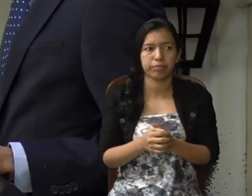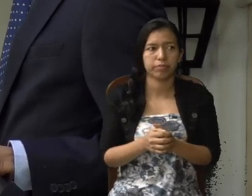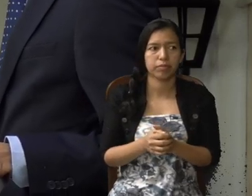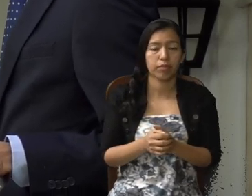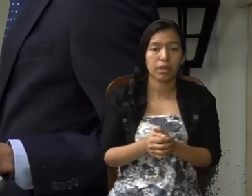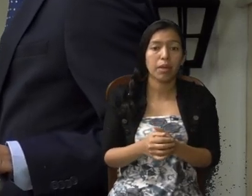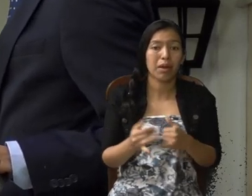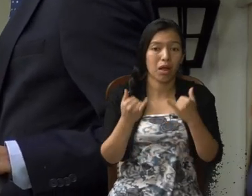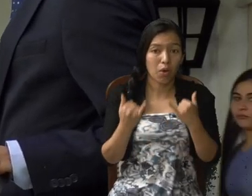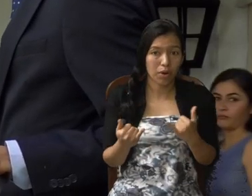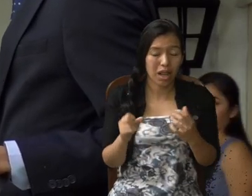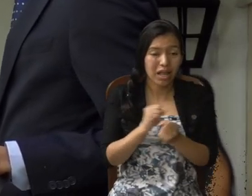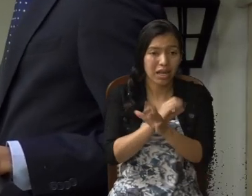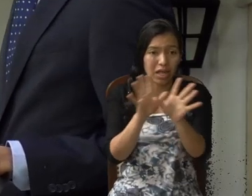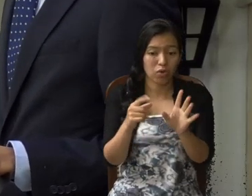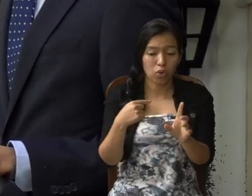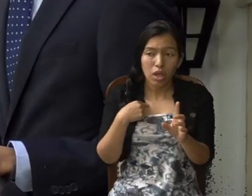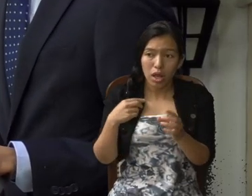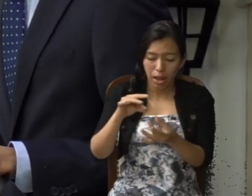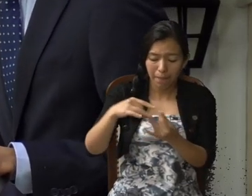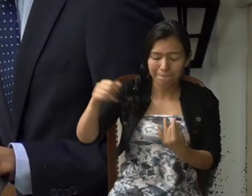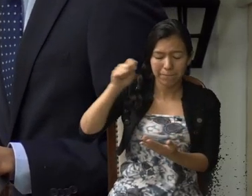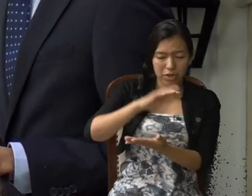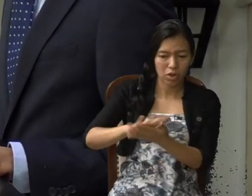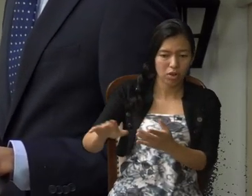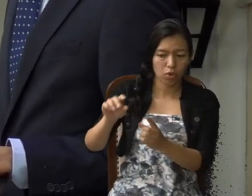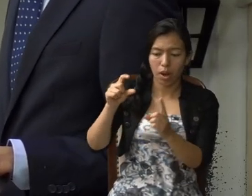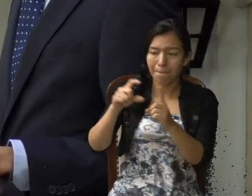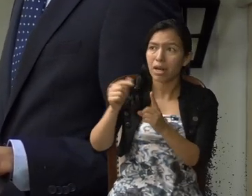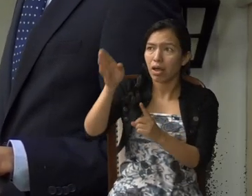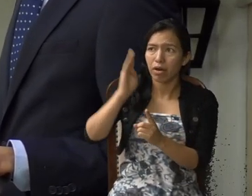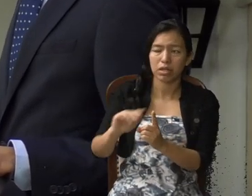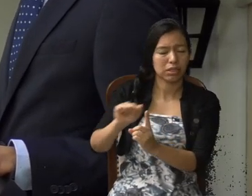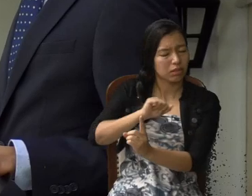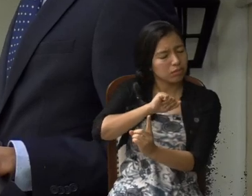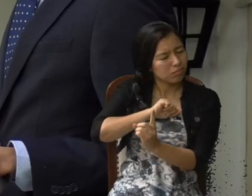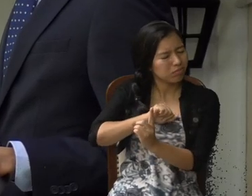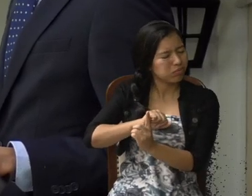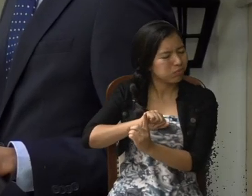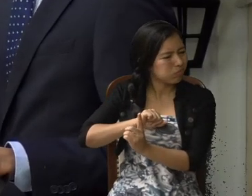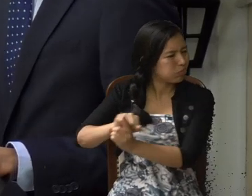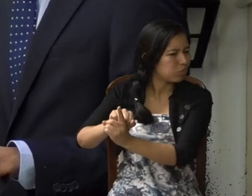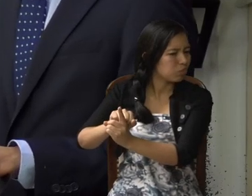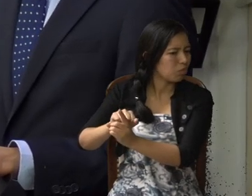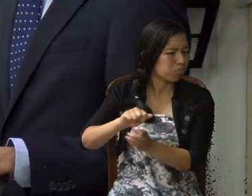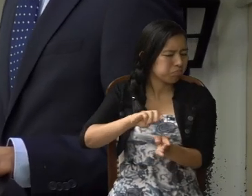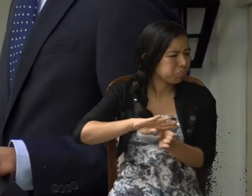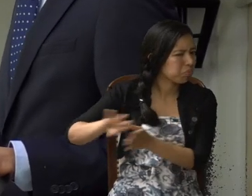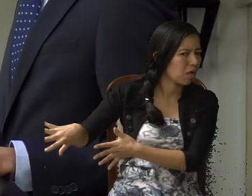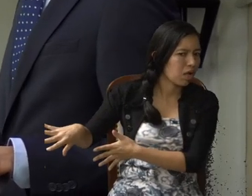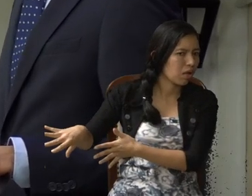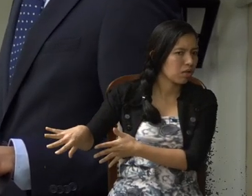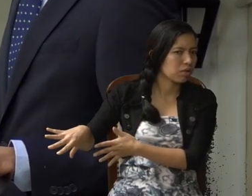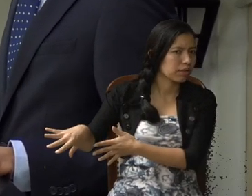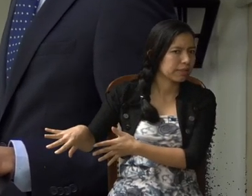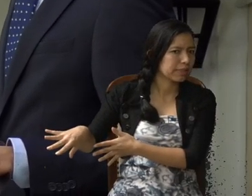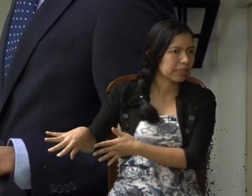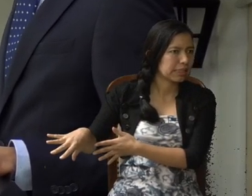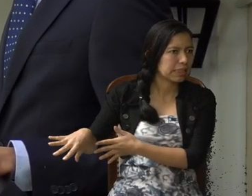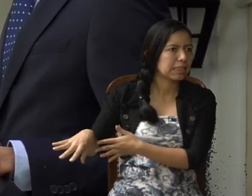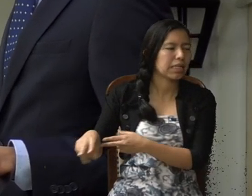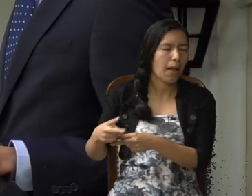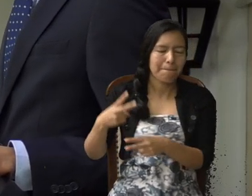embargo, rechazar el Espíritu de Dios, rechazar la palabra de Dios, Rechazar lo que Dios está haciendo por cada uno de nosotros puede ser